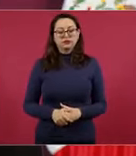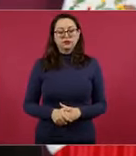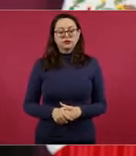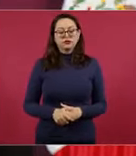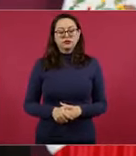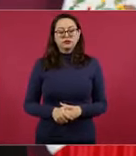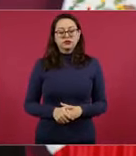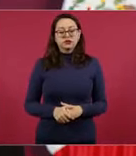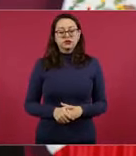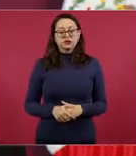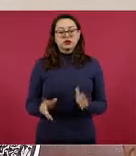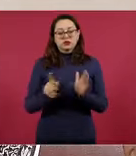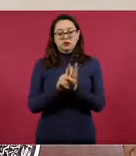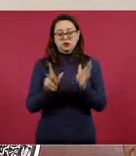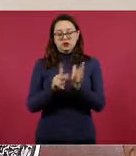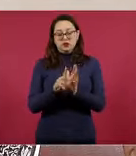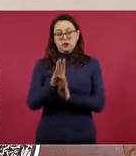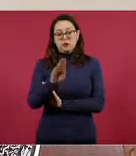periódico Basta,